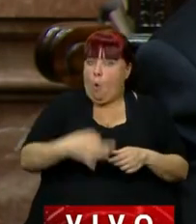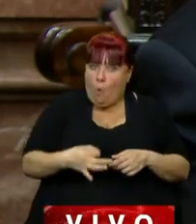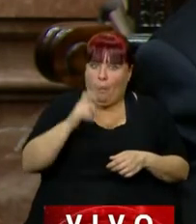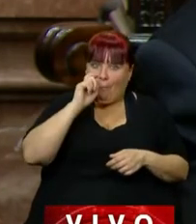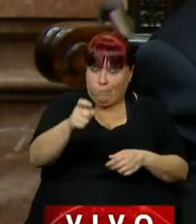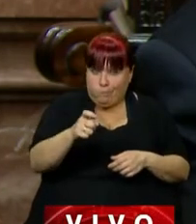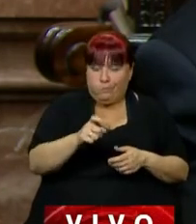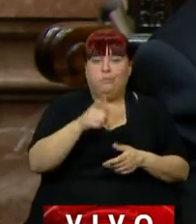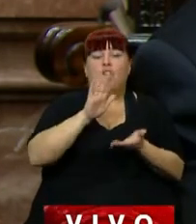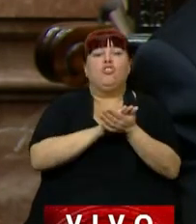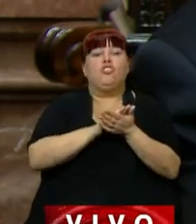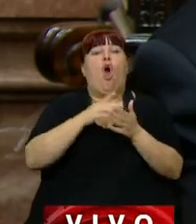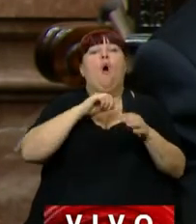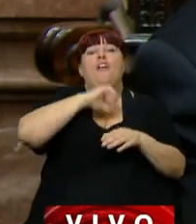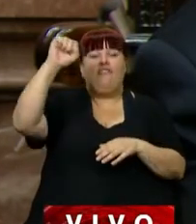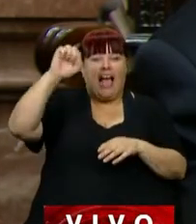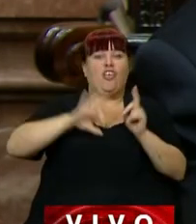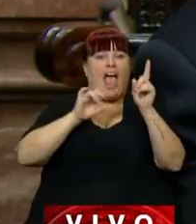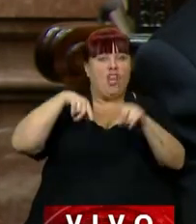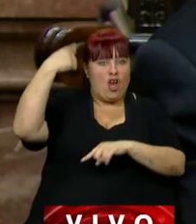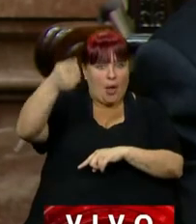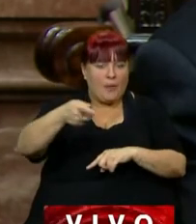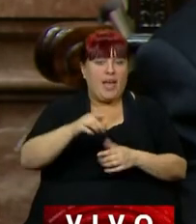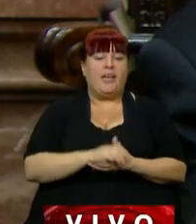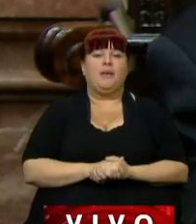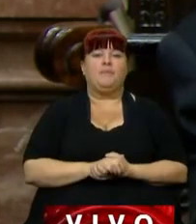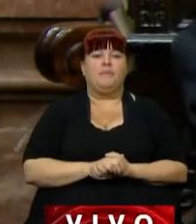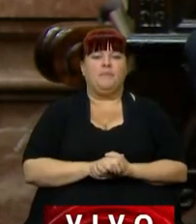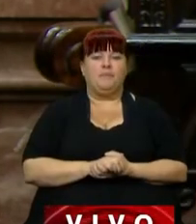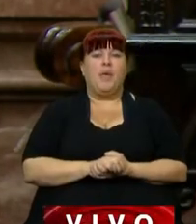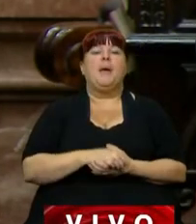incumplimiento evidente de la meta inflacionaria para el año que viene,